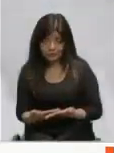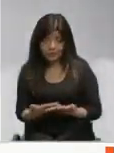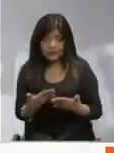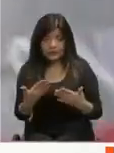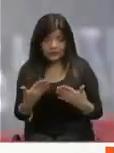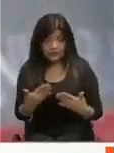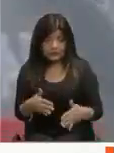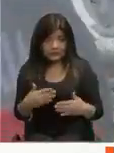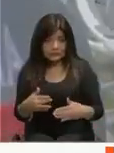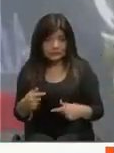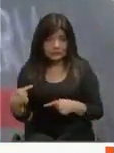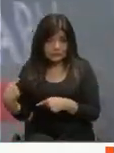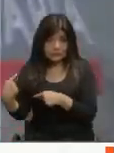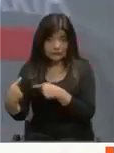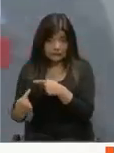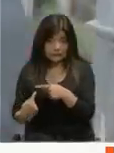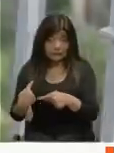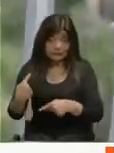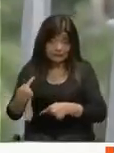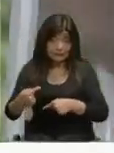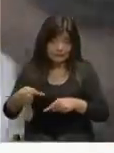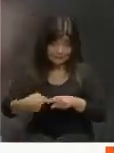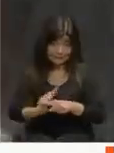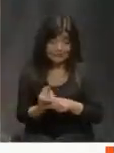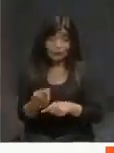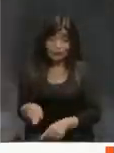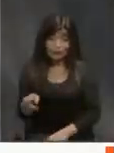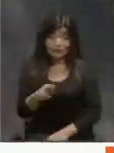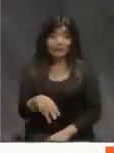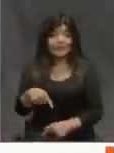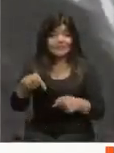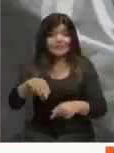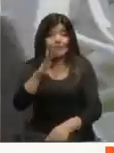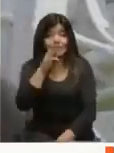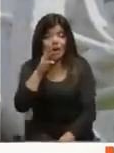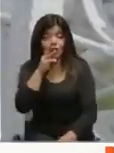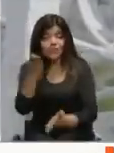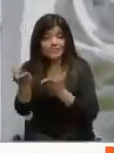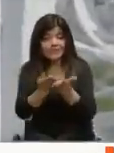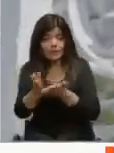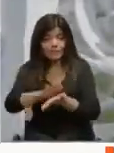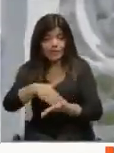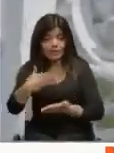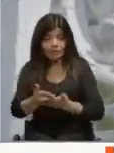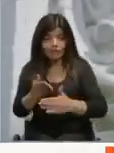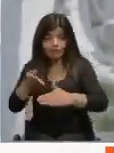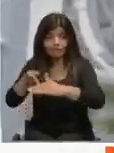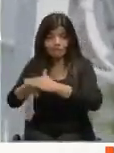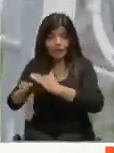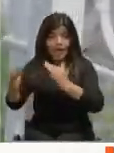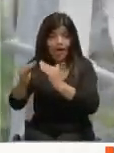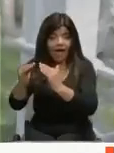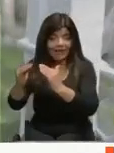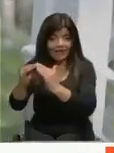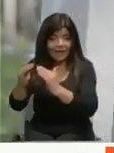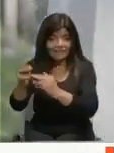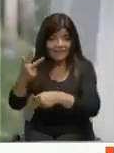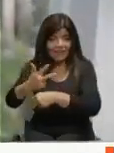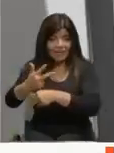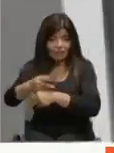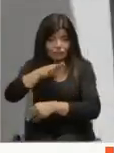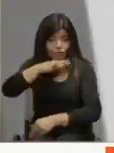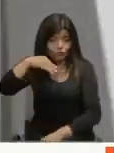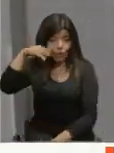de negligencias e irregularidades. Este miércoles, el Seremi de Salud llegó hasta la residencia de adultos mayores Sandra Victoria para comunicar